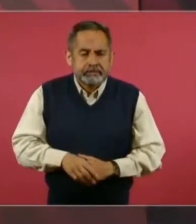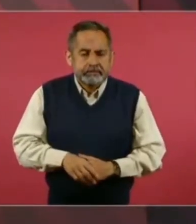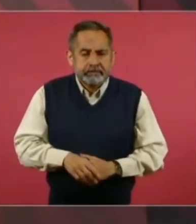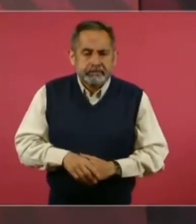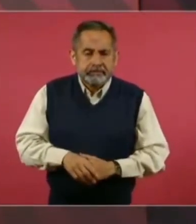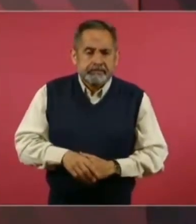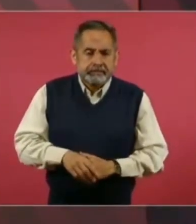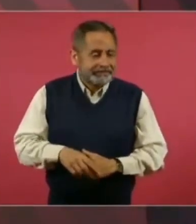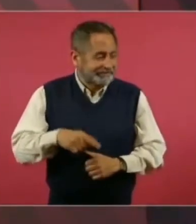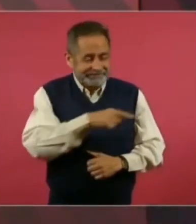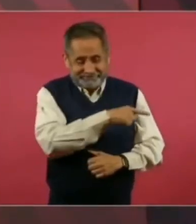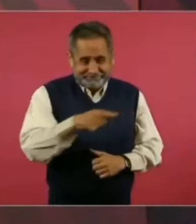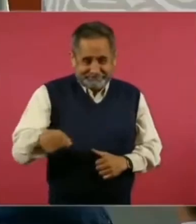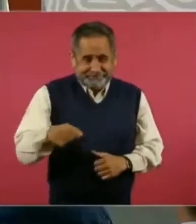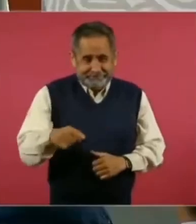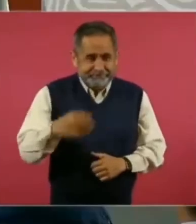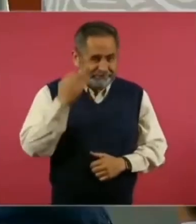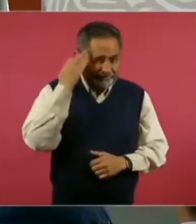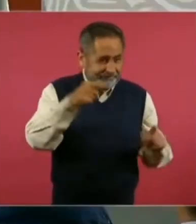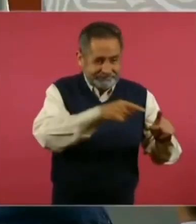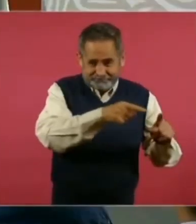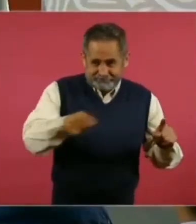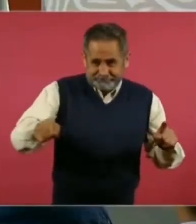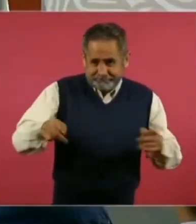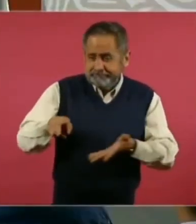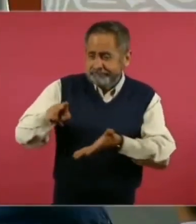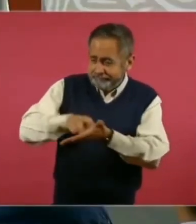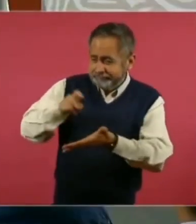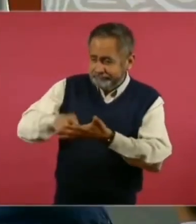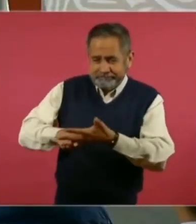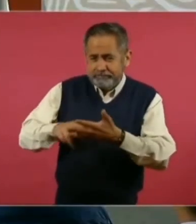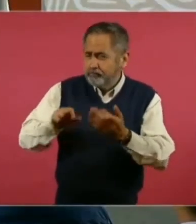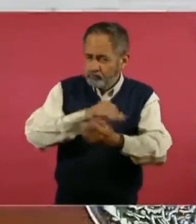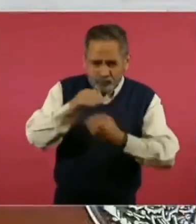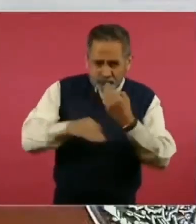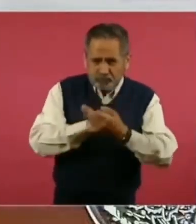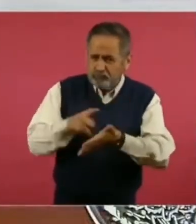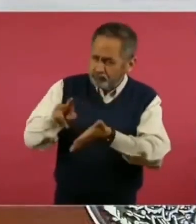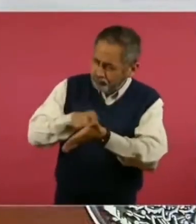que todas las reformas que hicieron en el periodo neoliberal